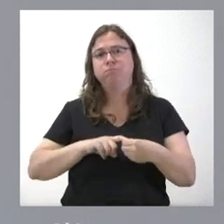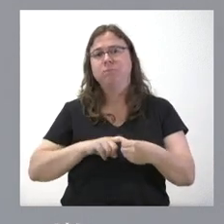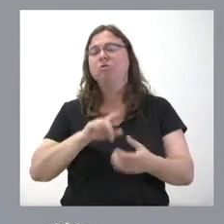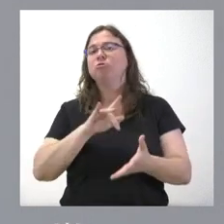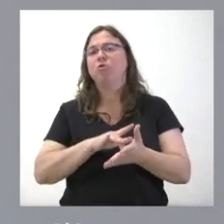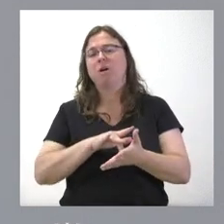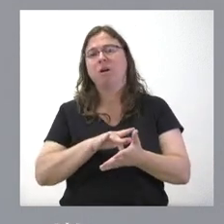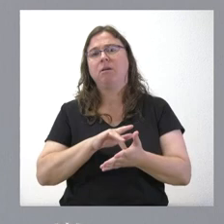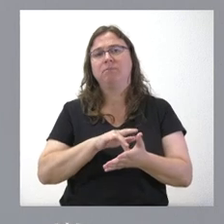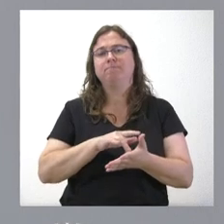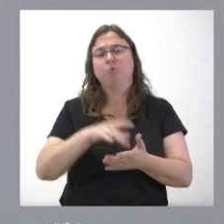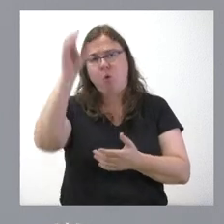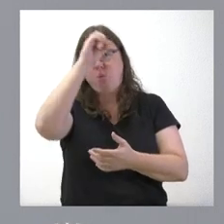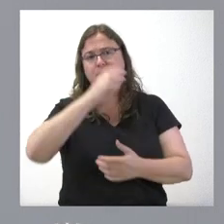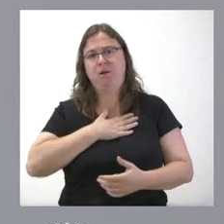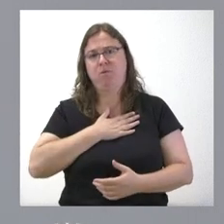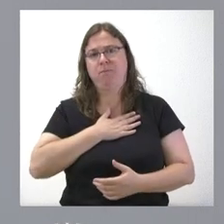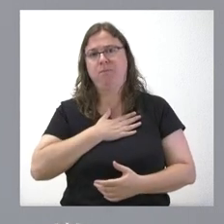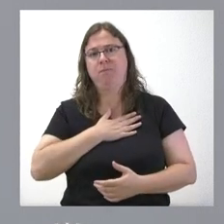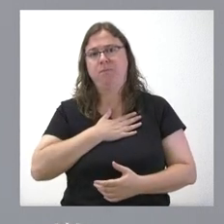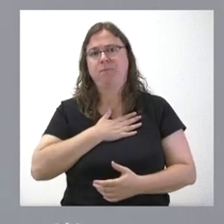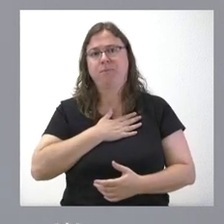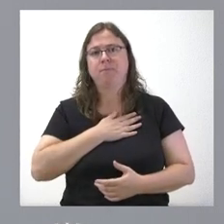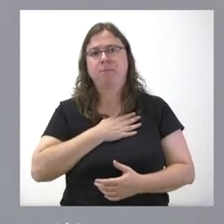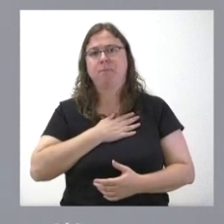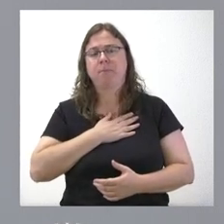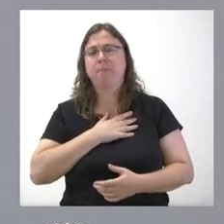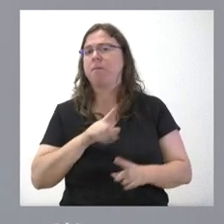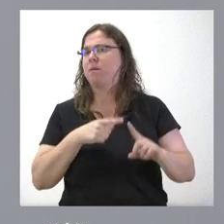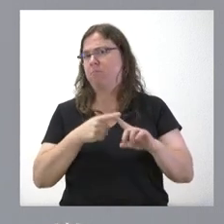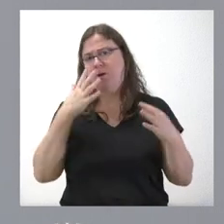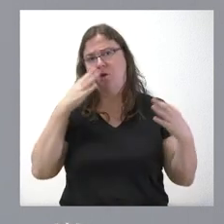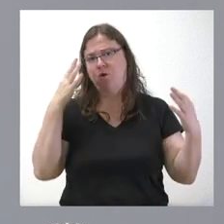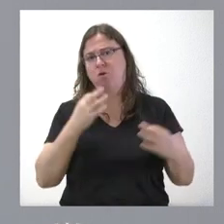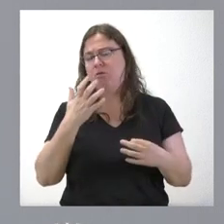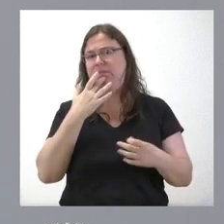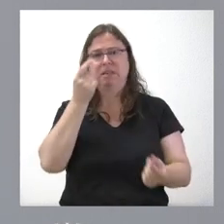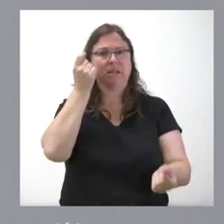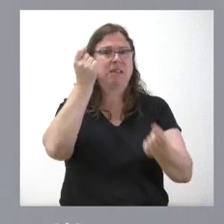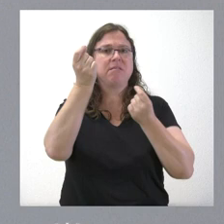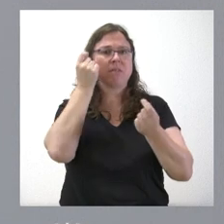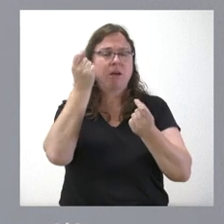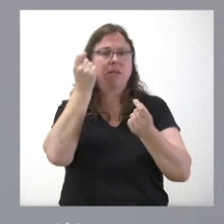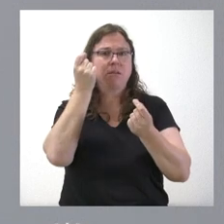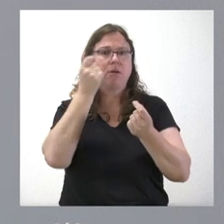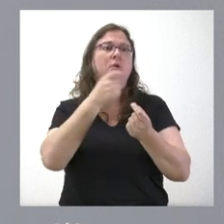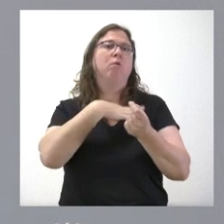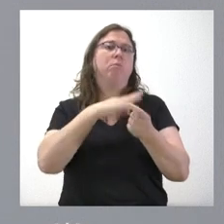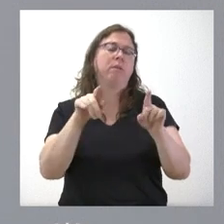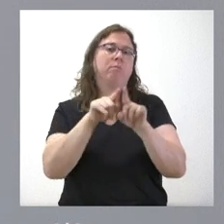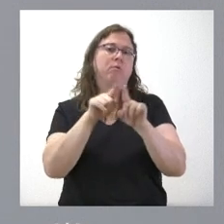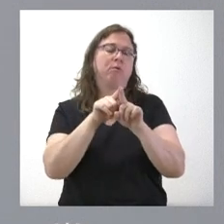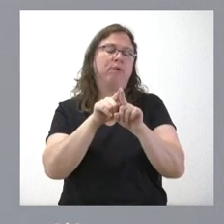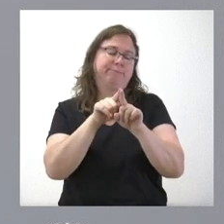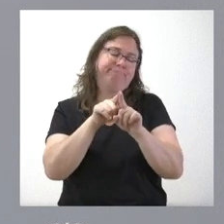nuestra opinión Y a medida lógicamente que tengamos el detalle pues podremos tener una información más precisa sobre